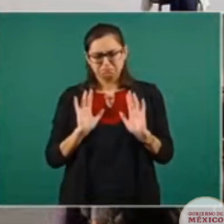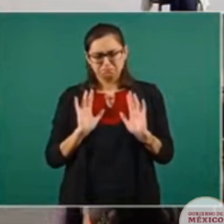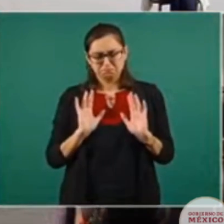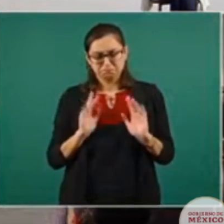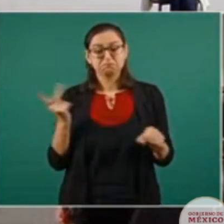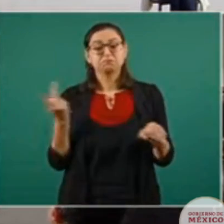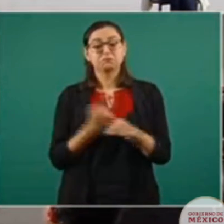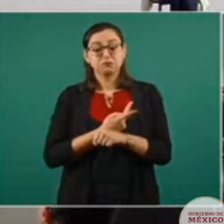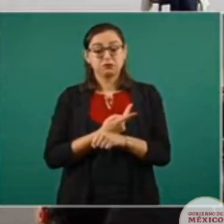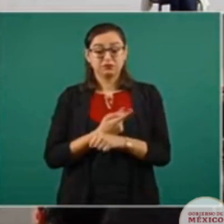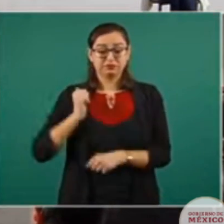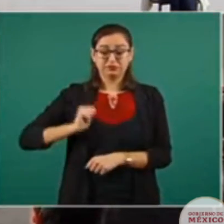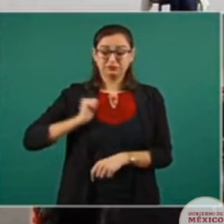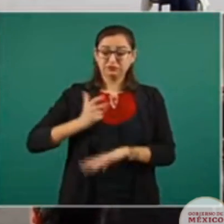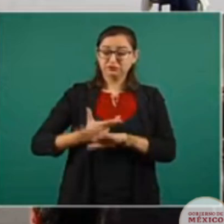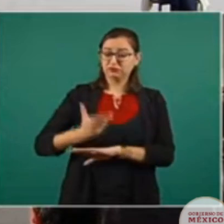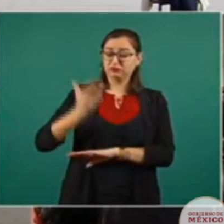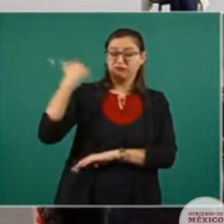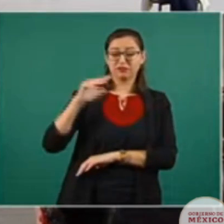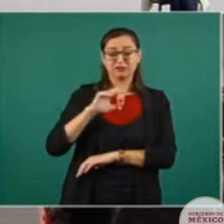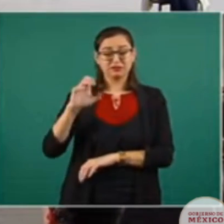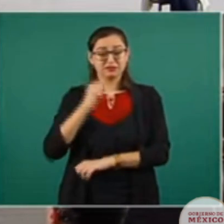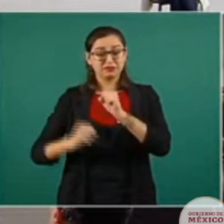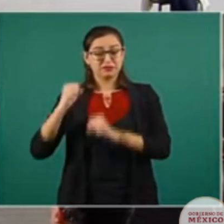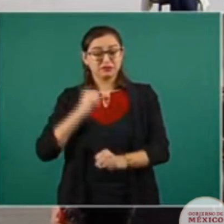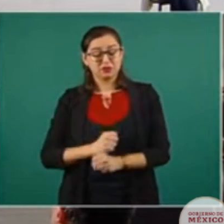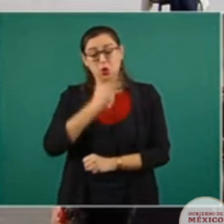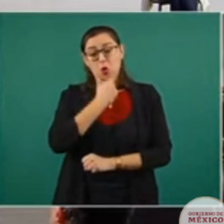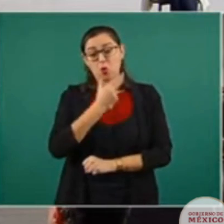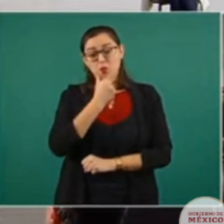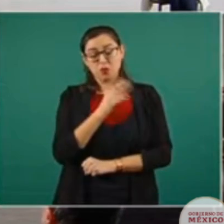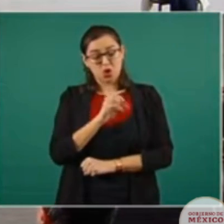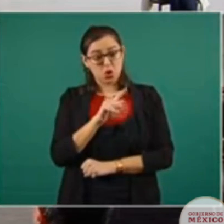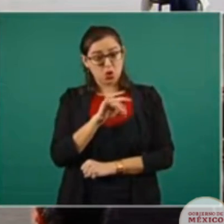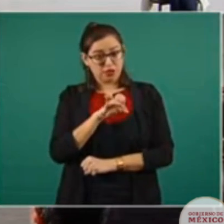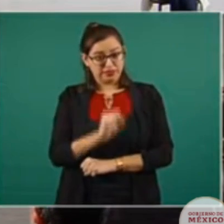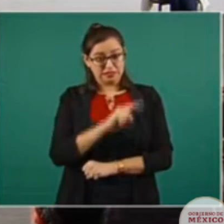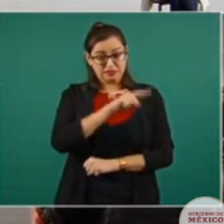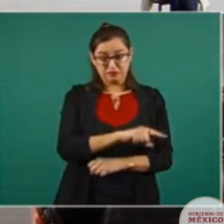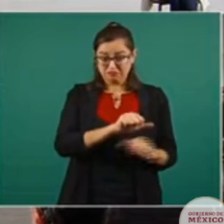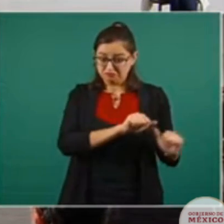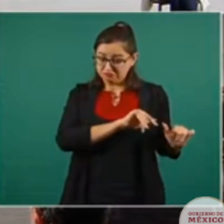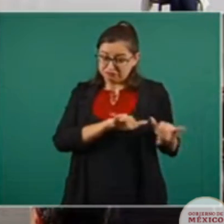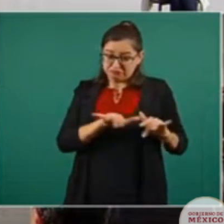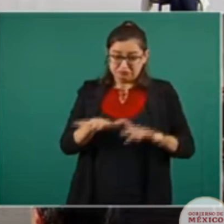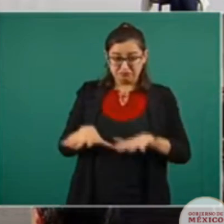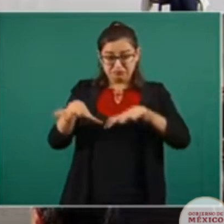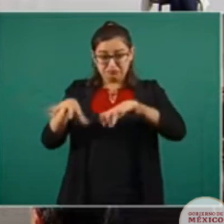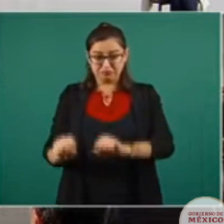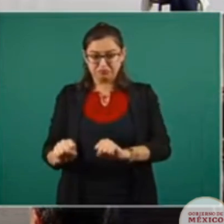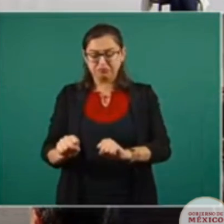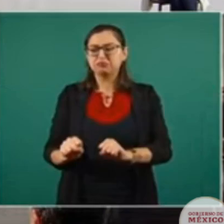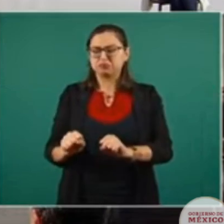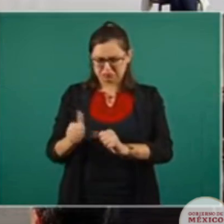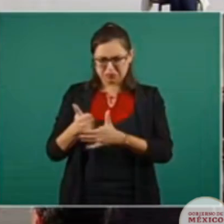incursión encabezada por Cortés a nuestro actual territorio fue sin duda un acontecimiento fundacional de la actual